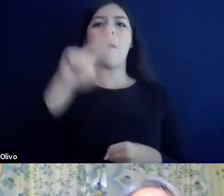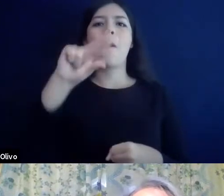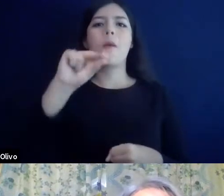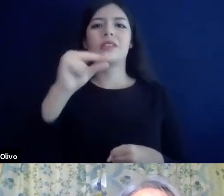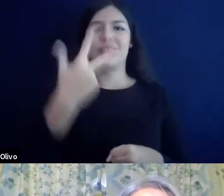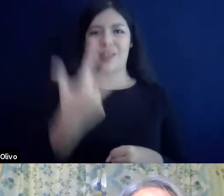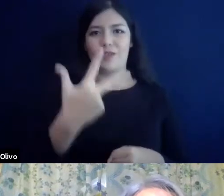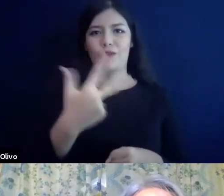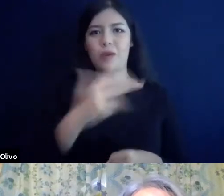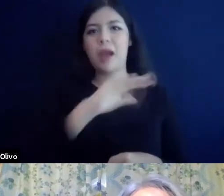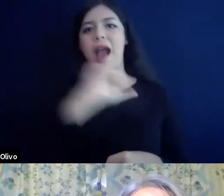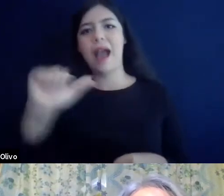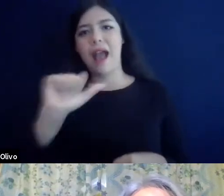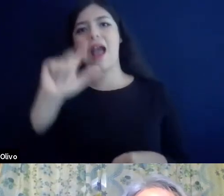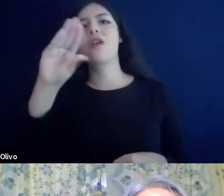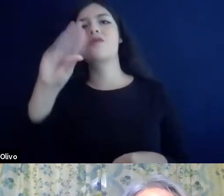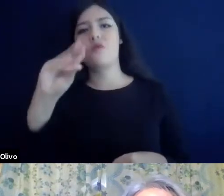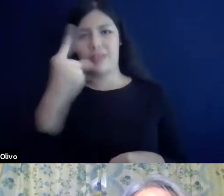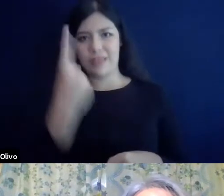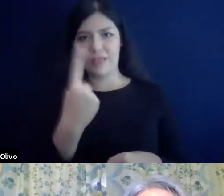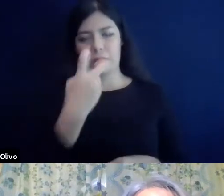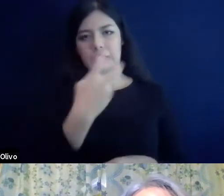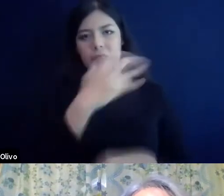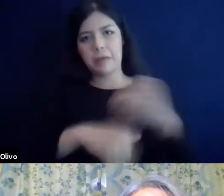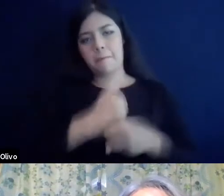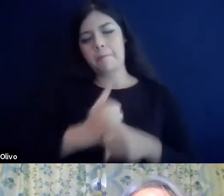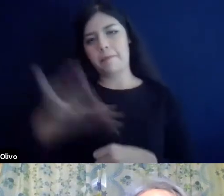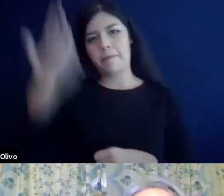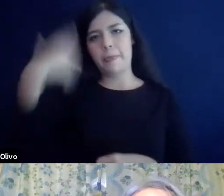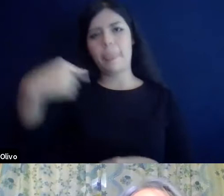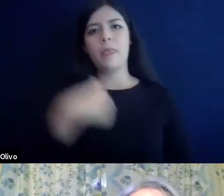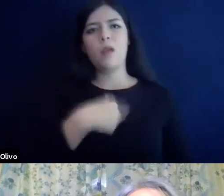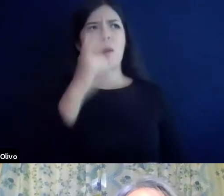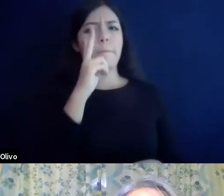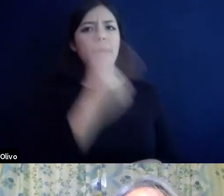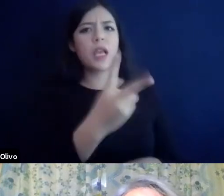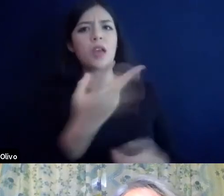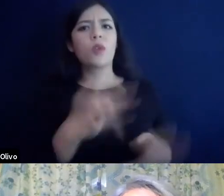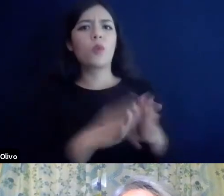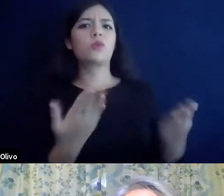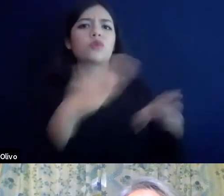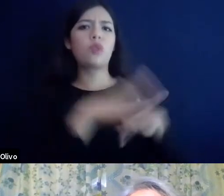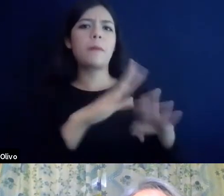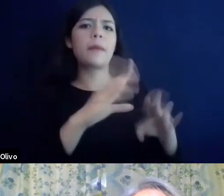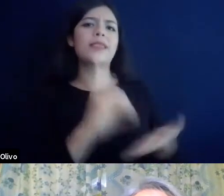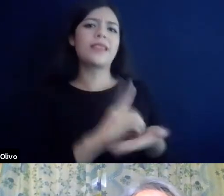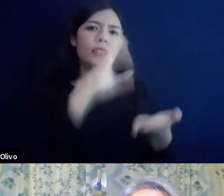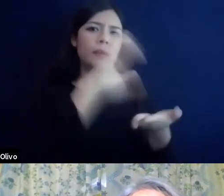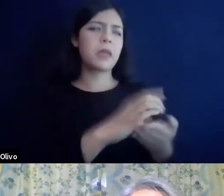aquellos entonces ni que este tema de la discapacidad o de hacer accesibles las instalaciones,